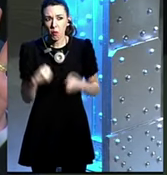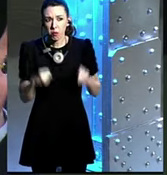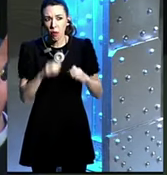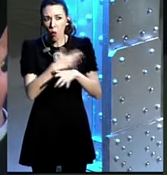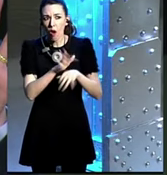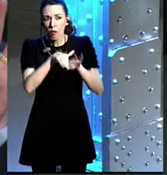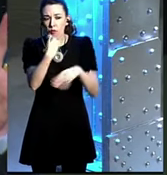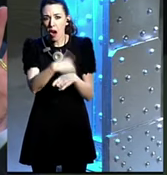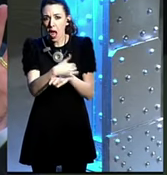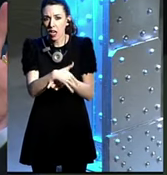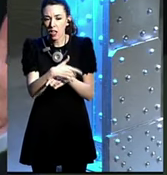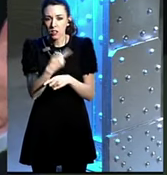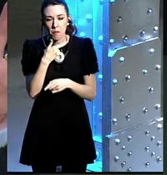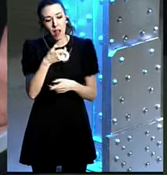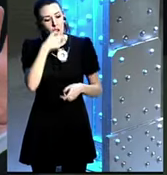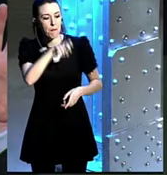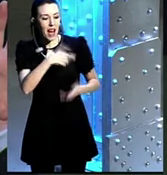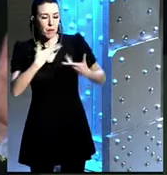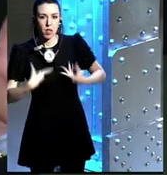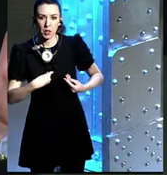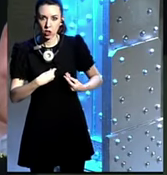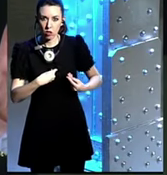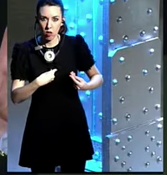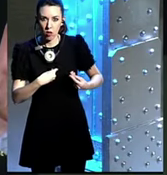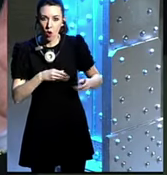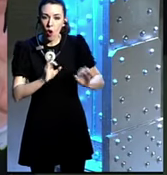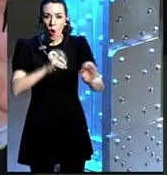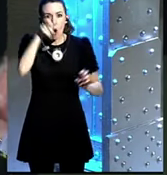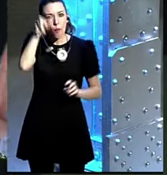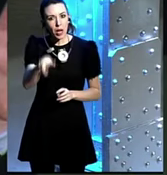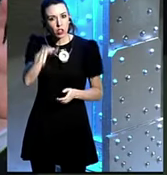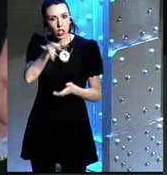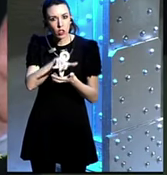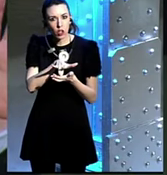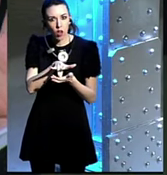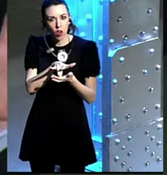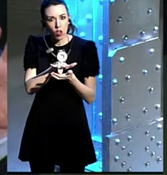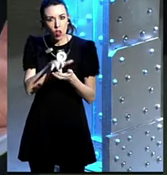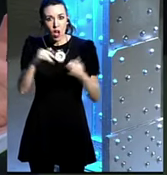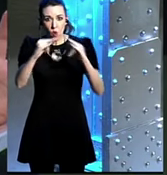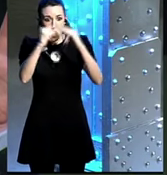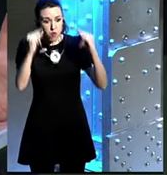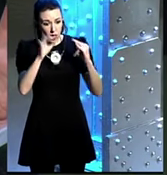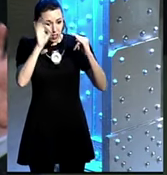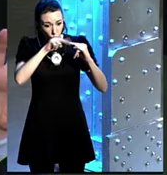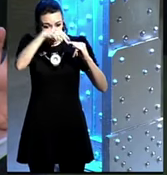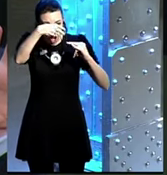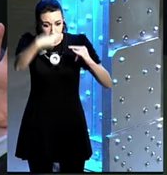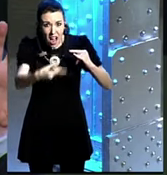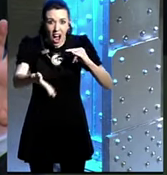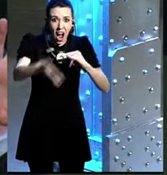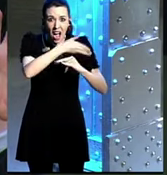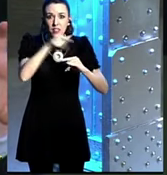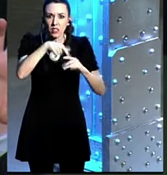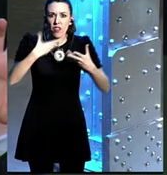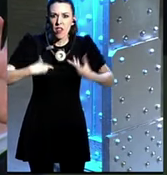jugando fuera. Y la utilizamos para describir una persona que está plantada sobre un puente justo antes de saltar.